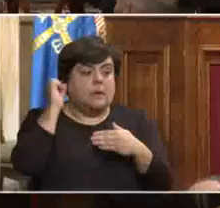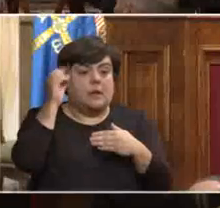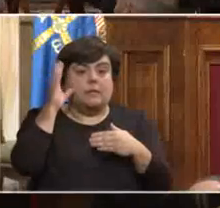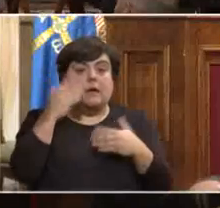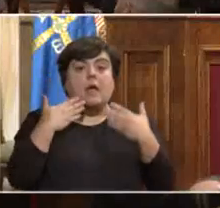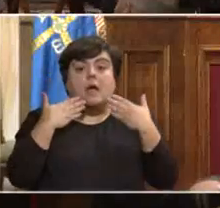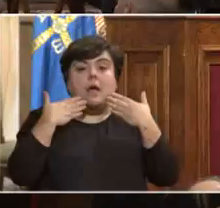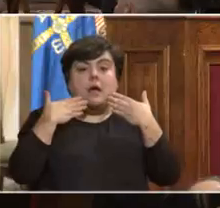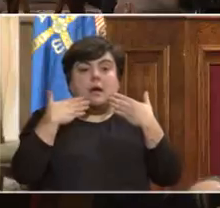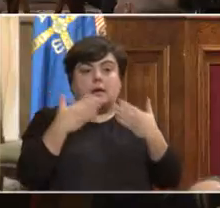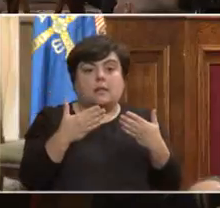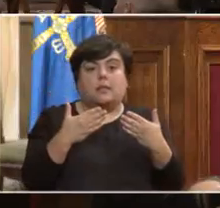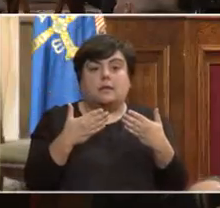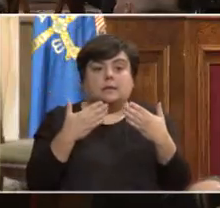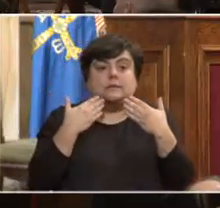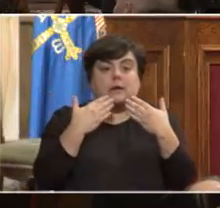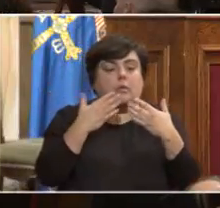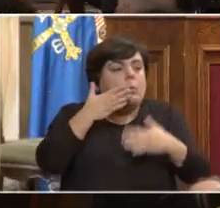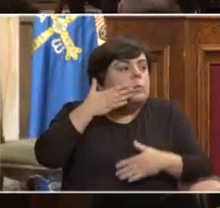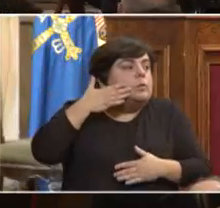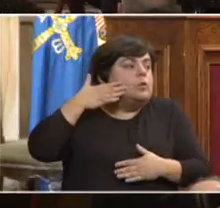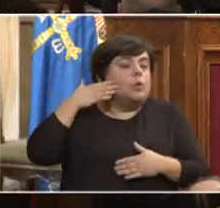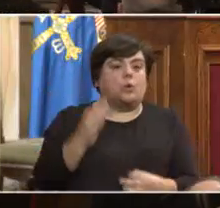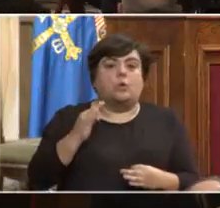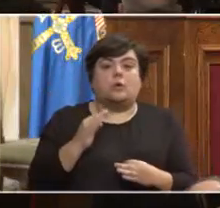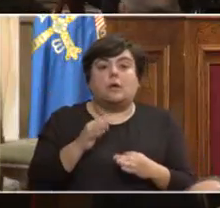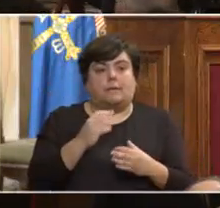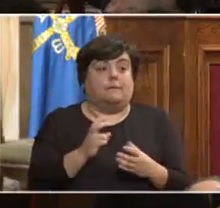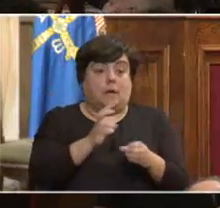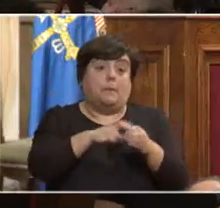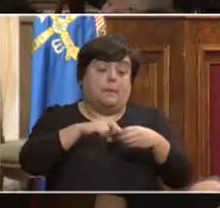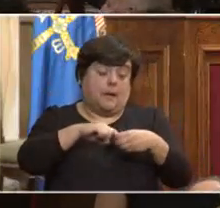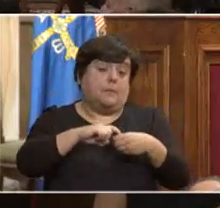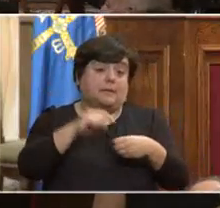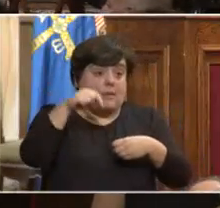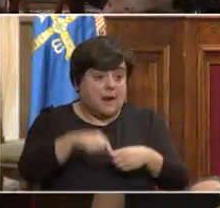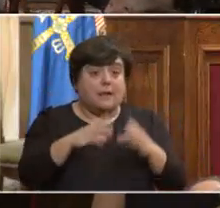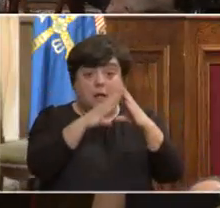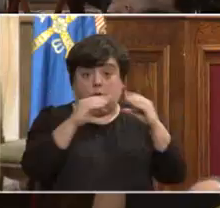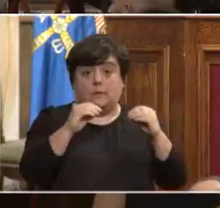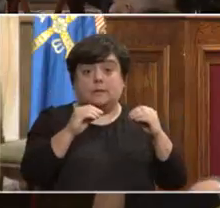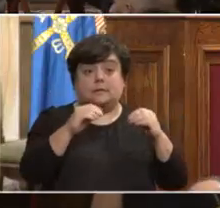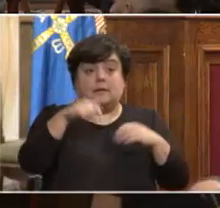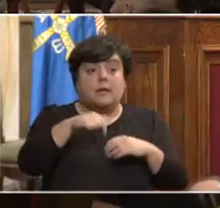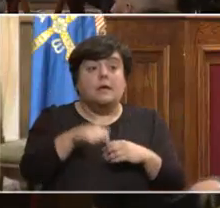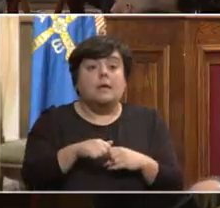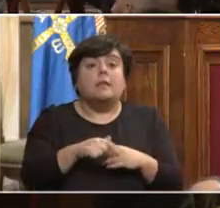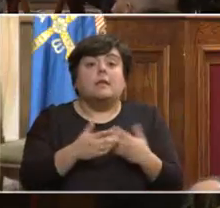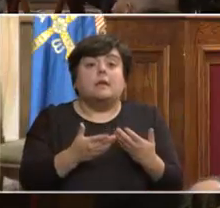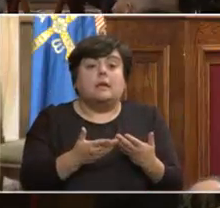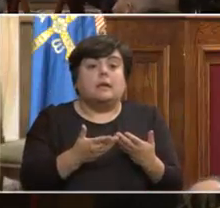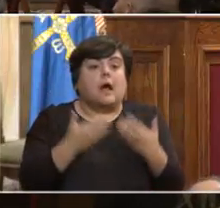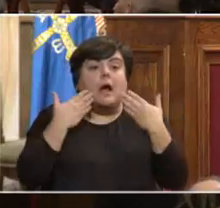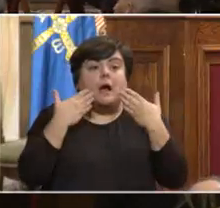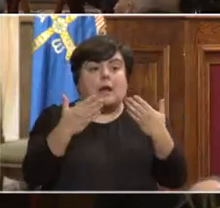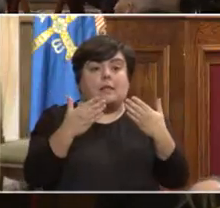Muchísimas gracias. Es realmente un honor que hayan venido a este Paraninfo, que hayáis venido a este Paraninfo, que estéis en la Universidad de Oviedo. Muchísimas